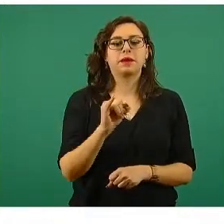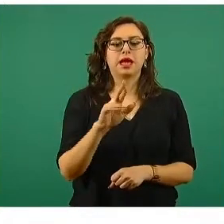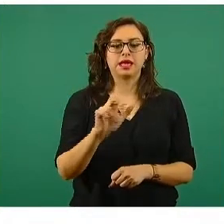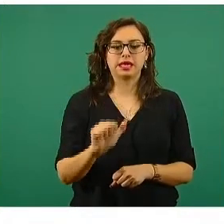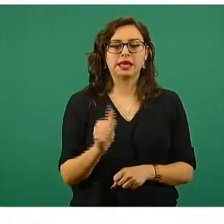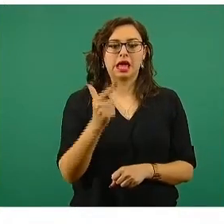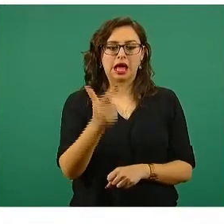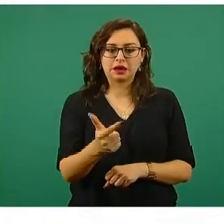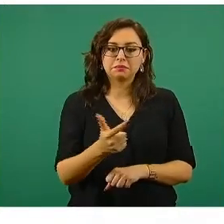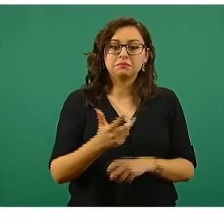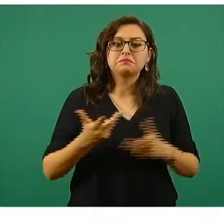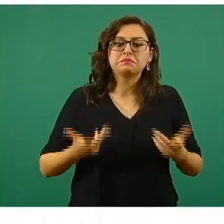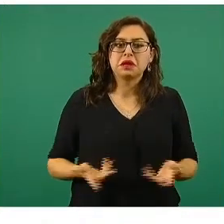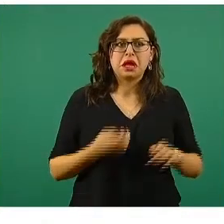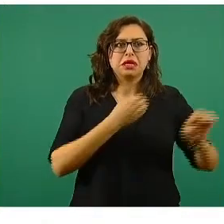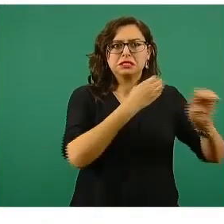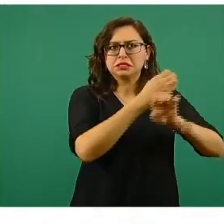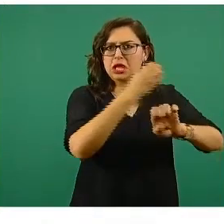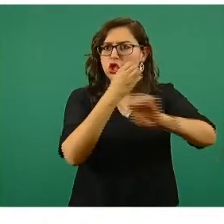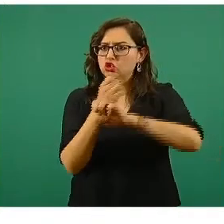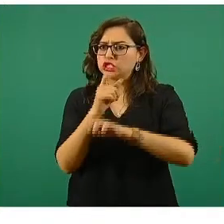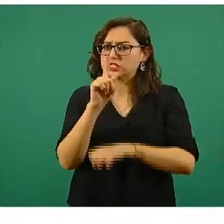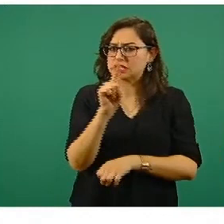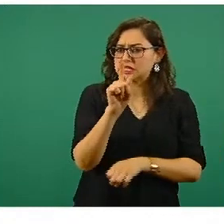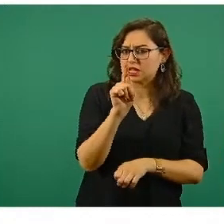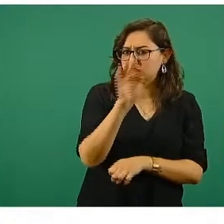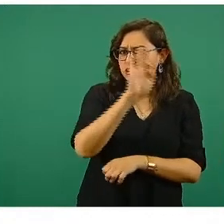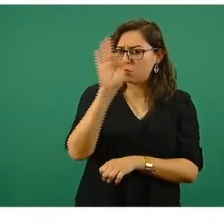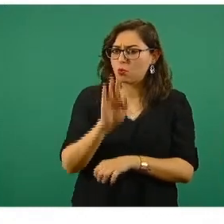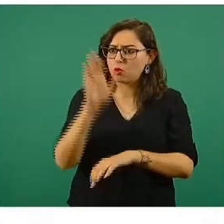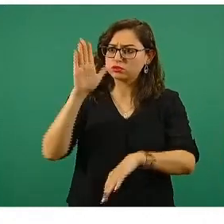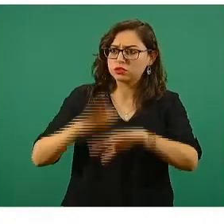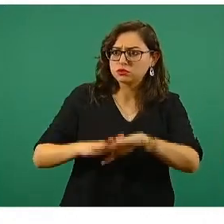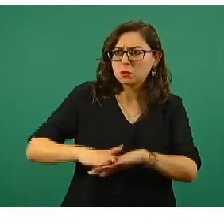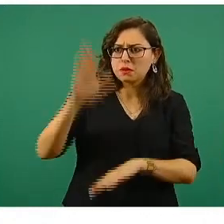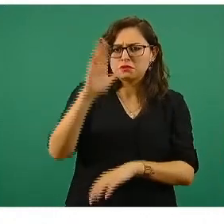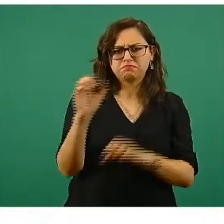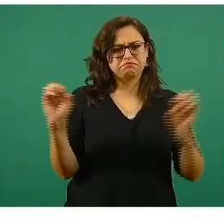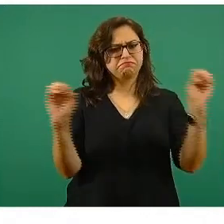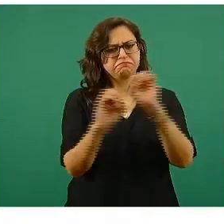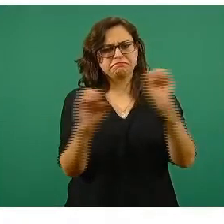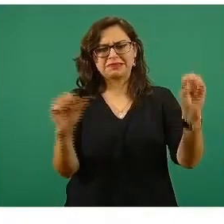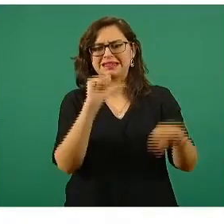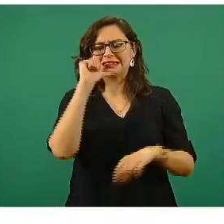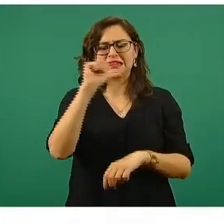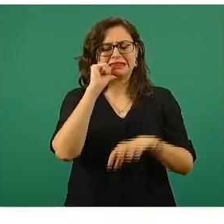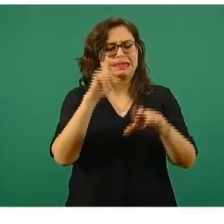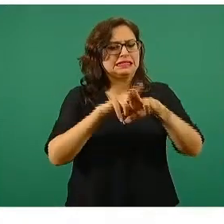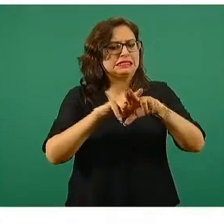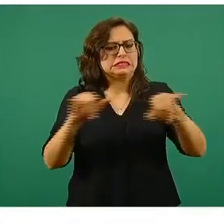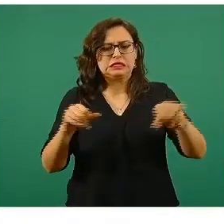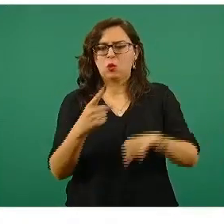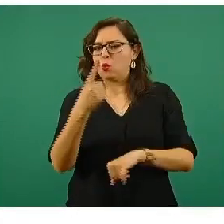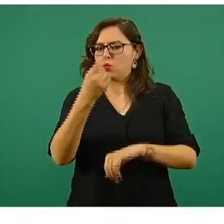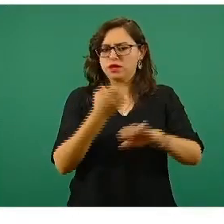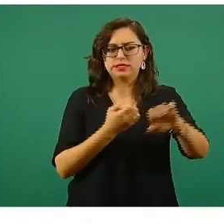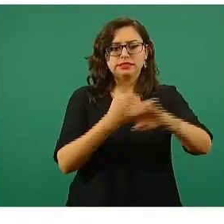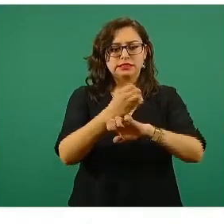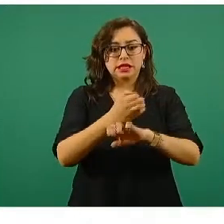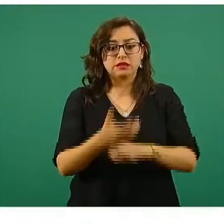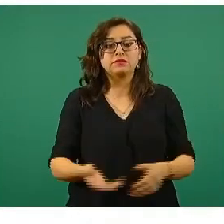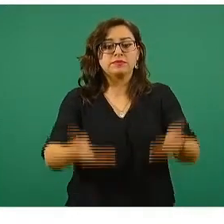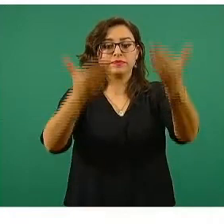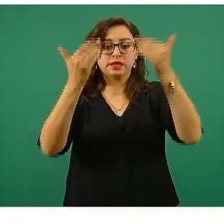en que ninguna entidad federativa ha rebasado el nivel de seguridad del 70% de ocupación, y en el